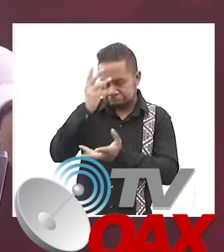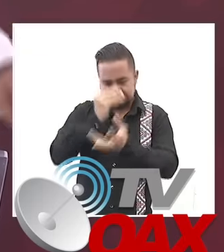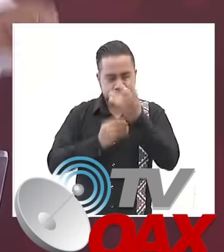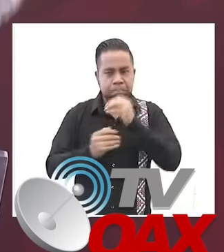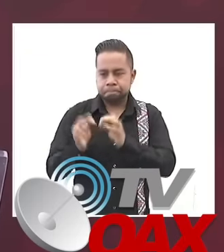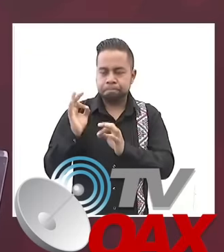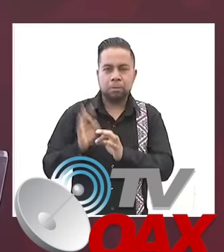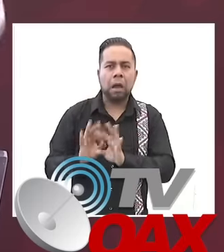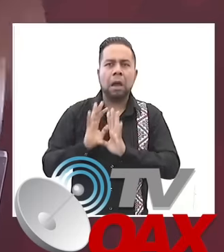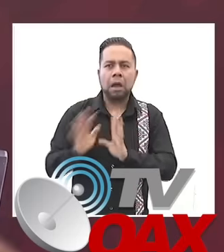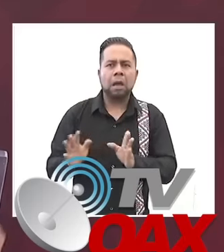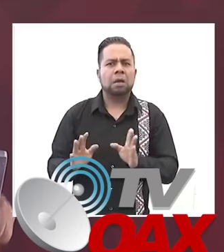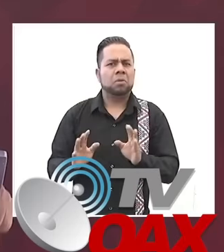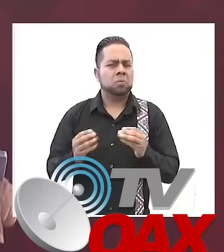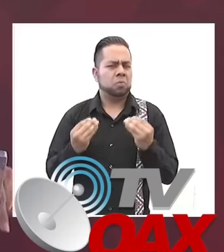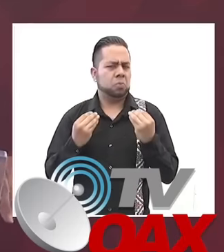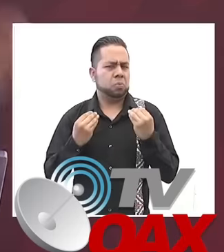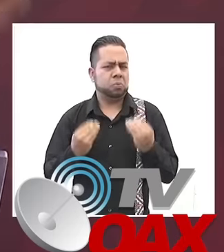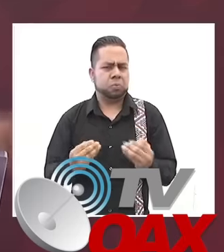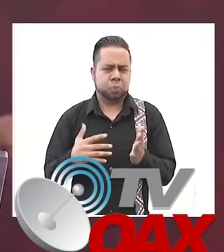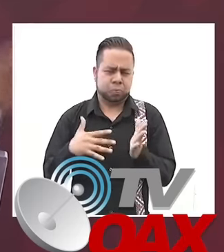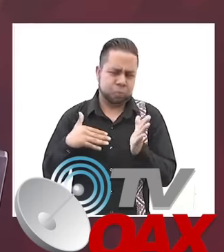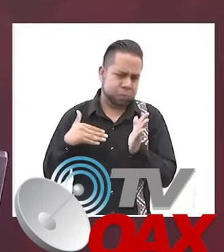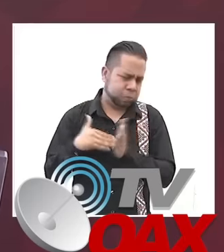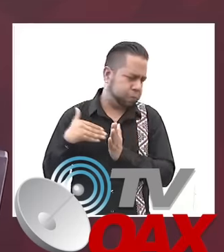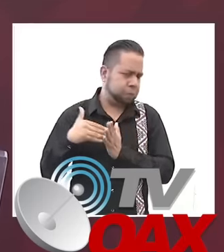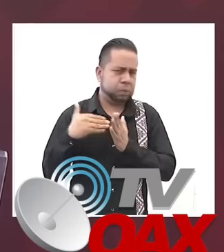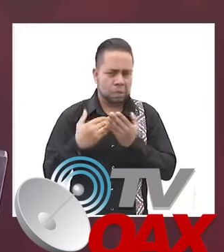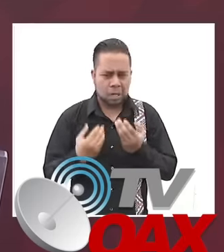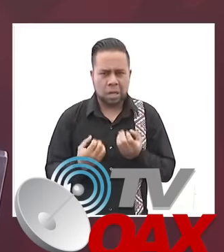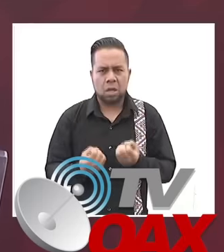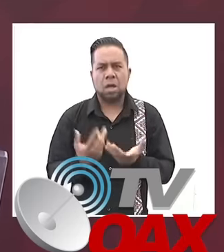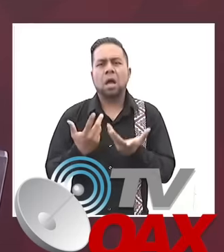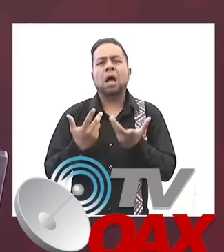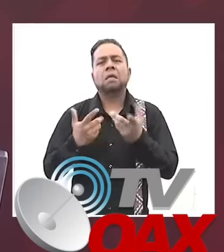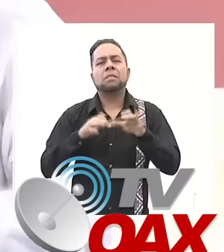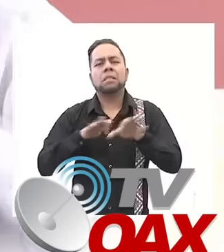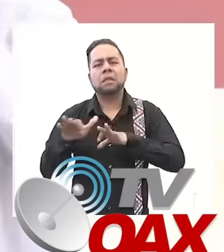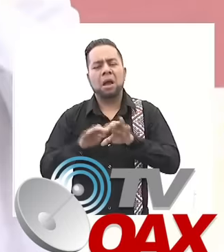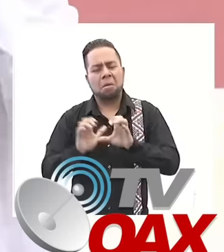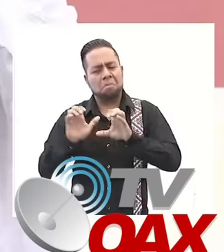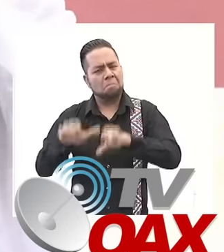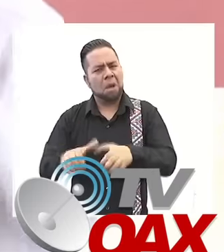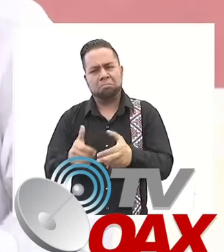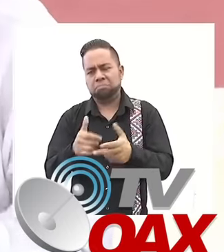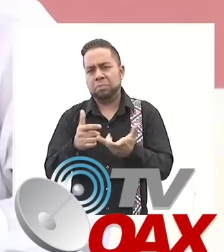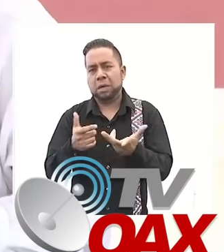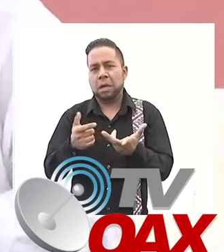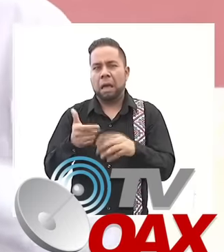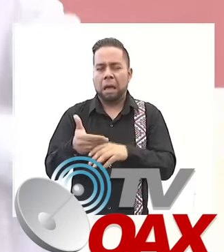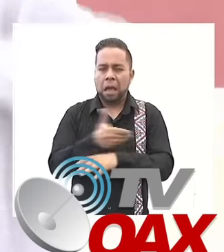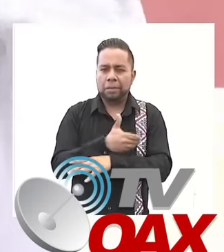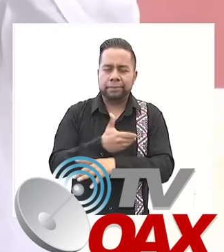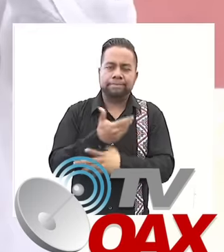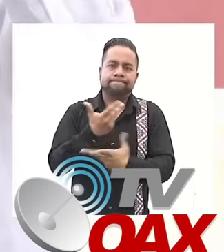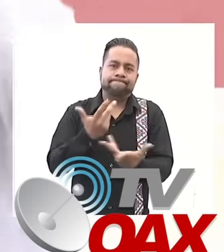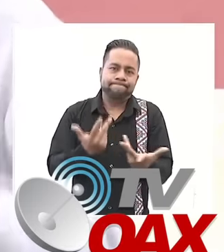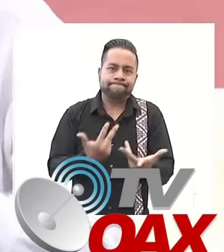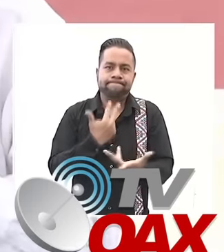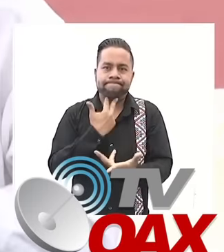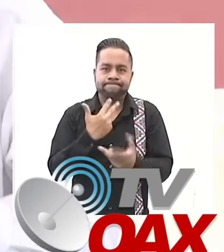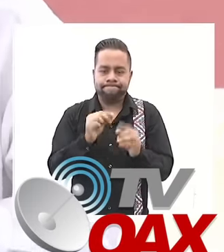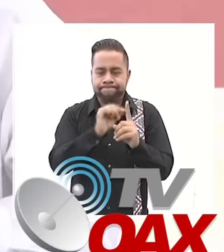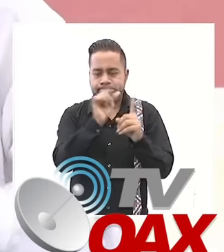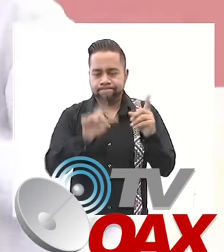generado millones de nuevos empleos. A pesar de la pandemia, el